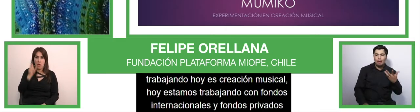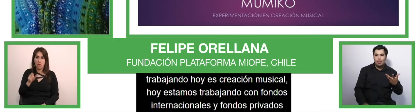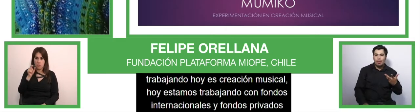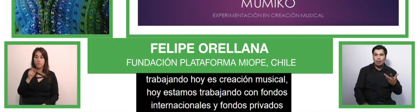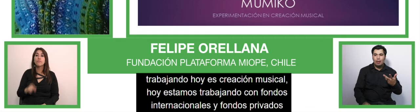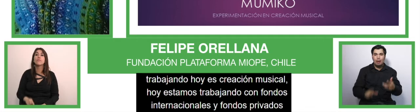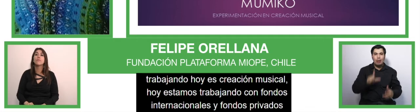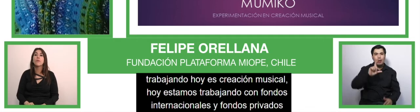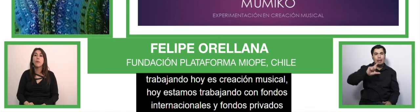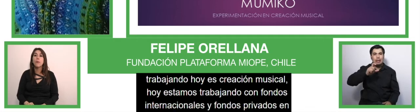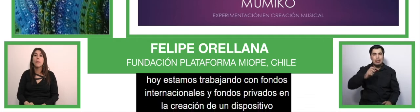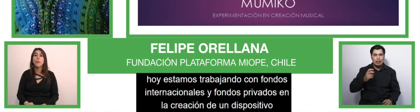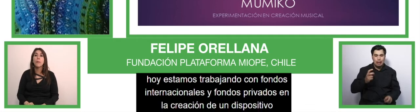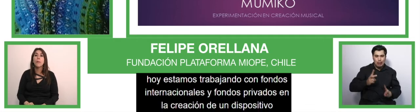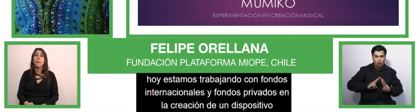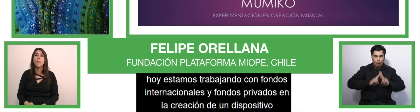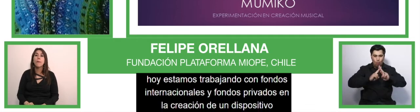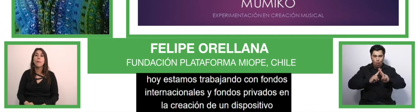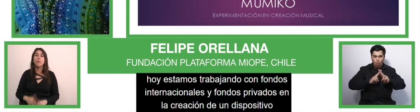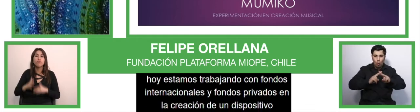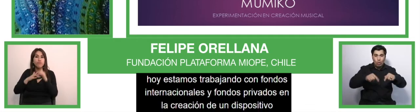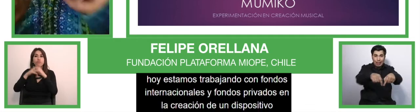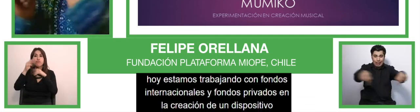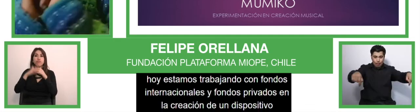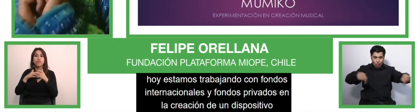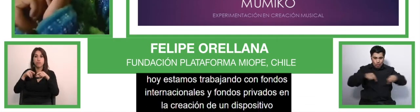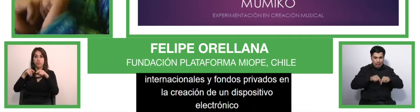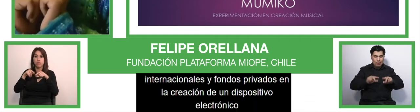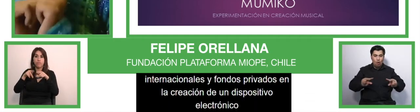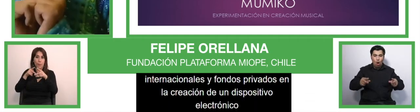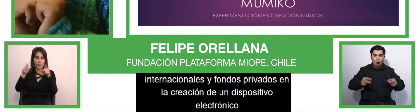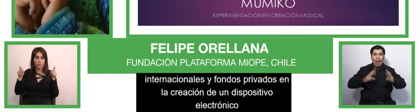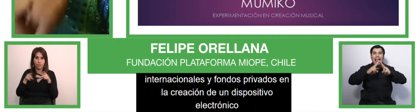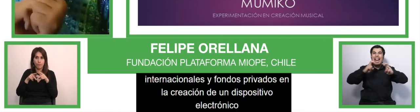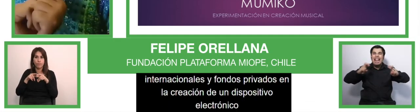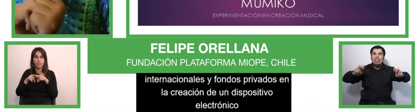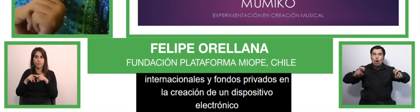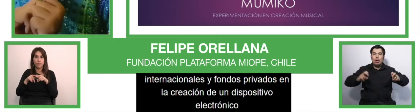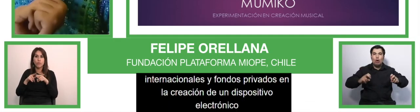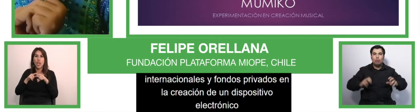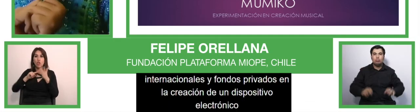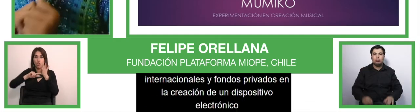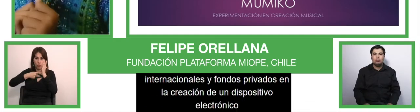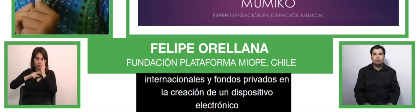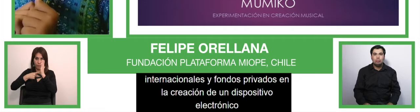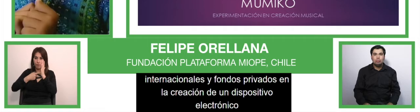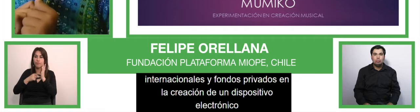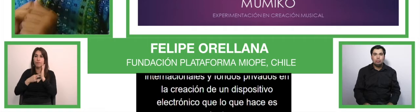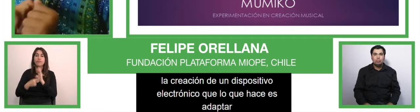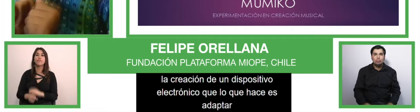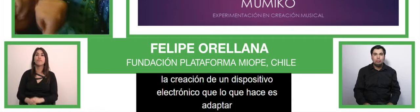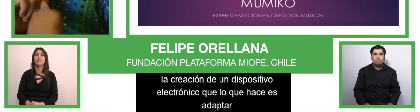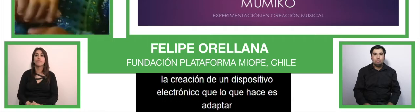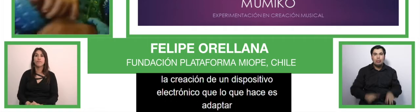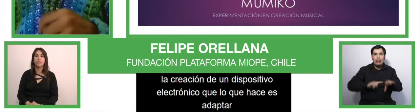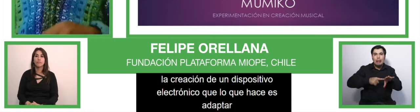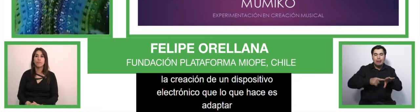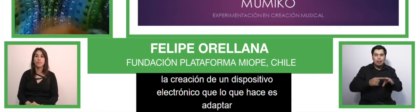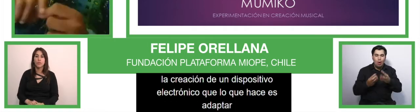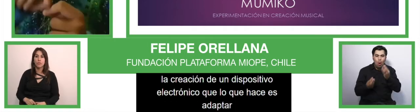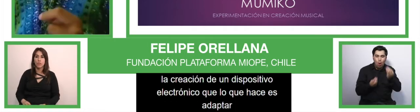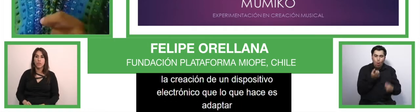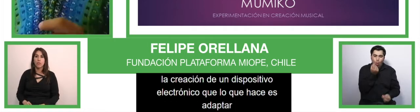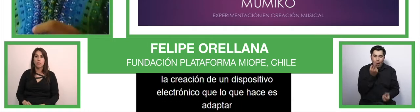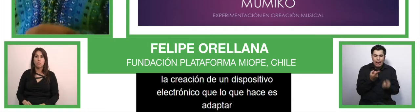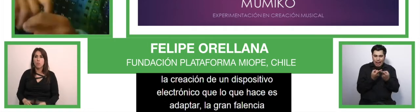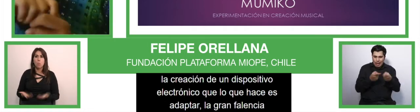electrónico que lo que hace es adaptar. ¿Cuál es la gran falencia que hoy día nosotros tenemos en la música,